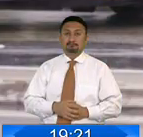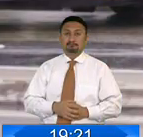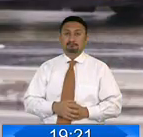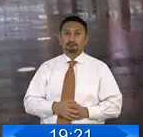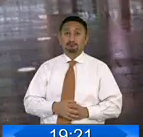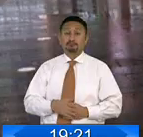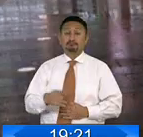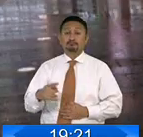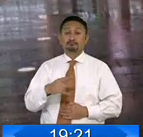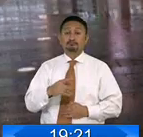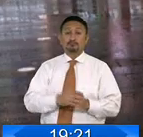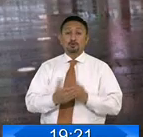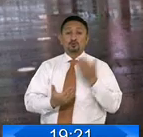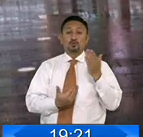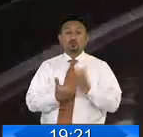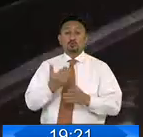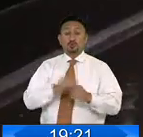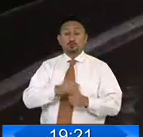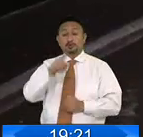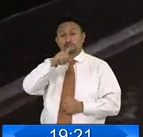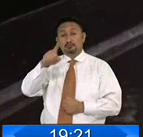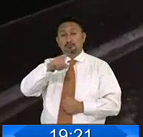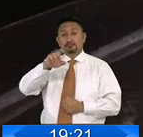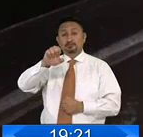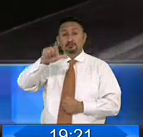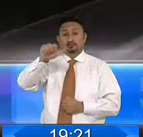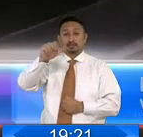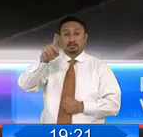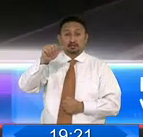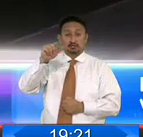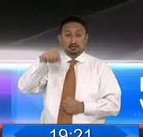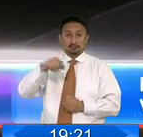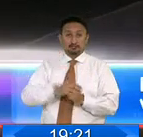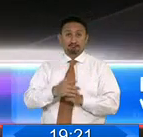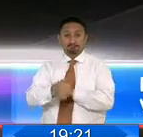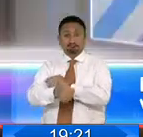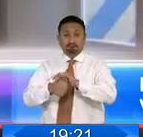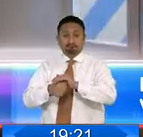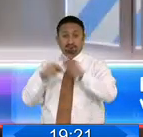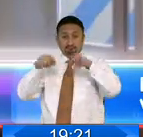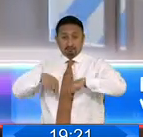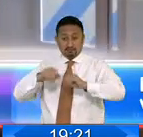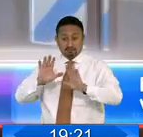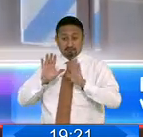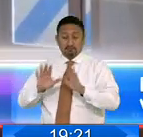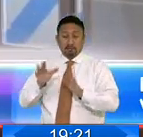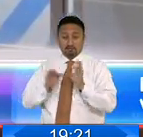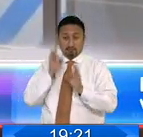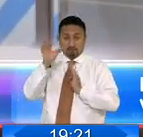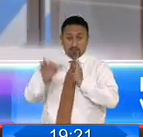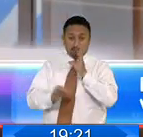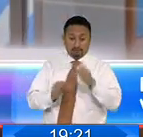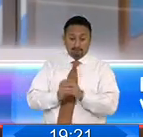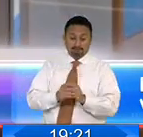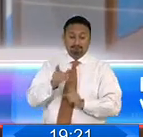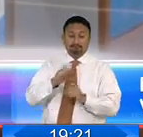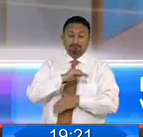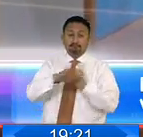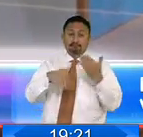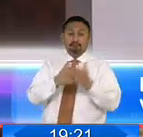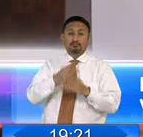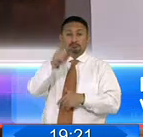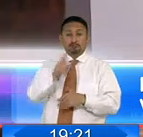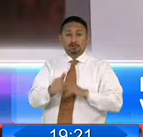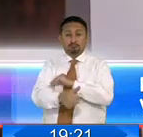ciudad de nueva zelanda e inició el segundo confinamiento para frenar un brote de la variante británica la disposición es que todas las personas deberán